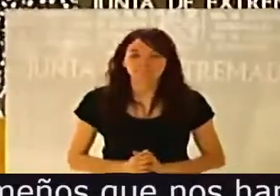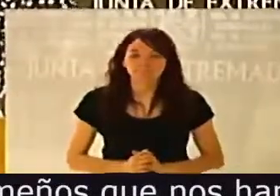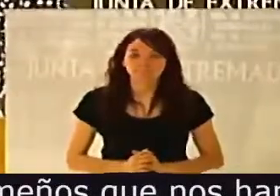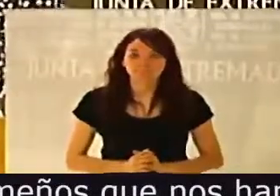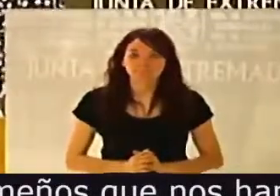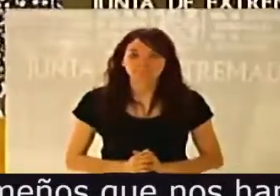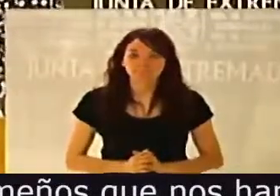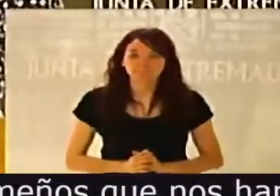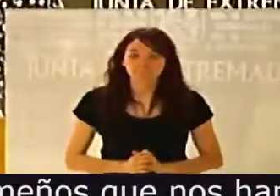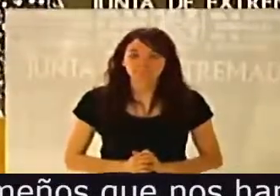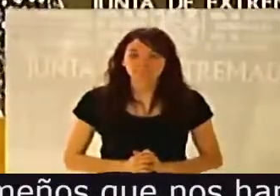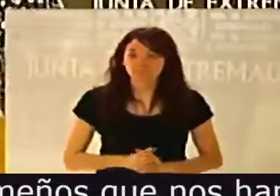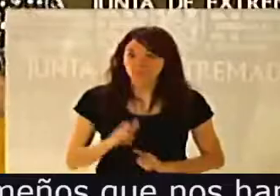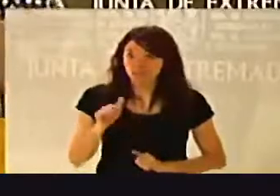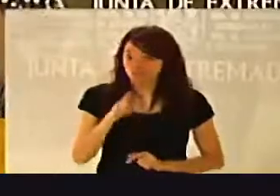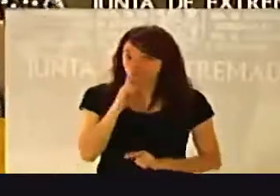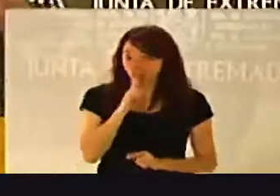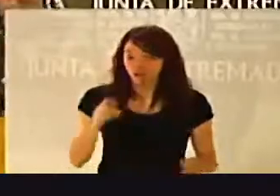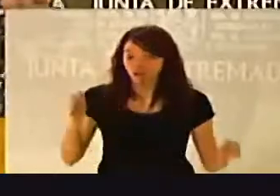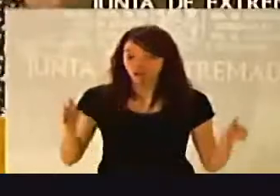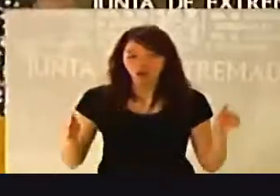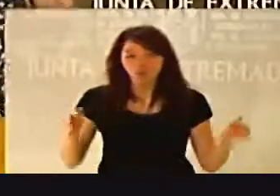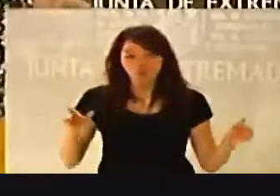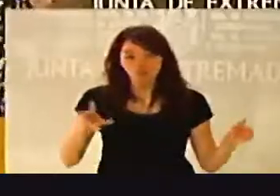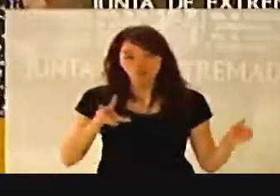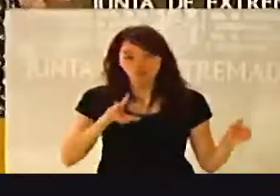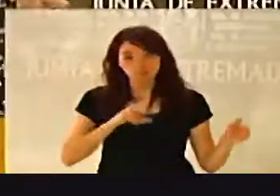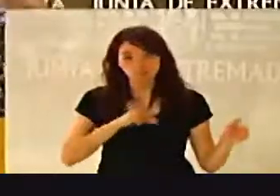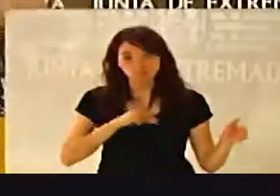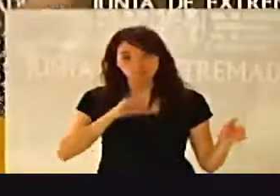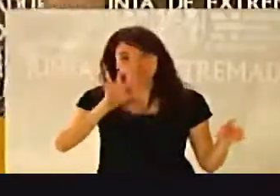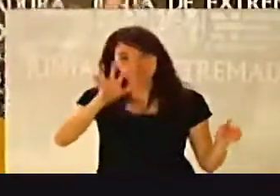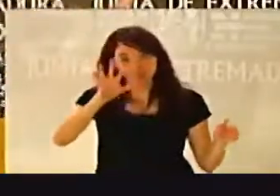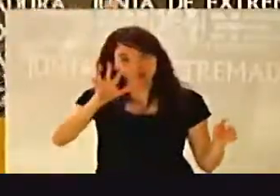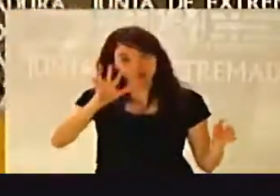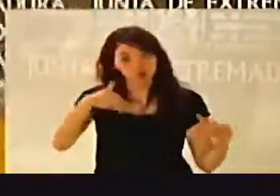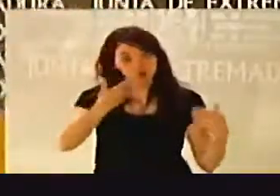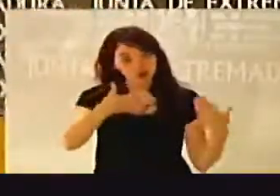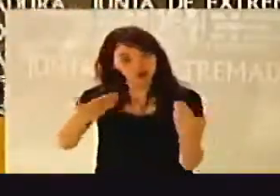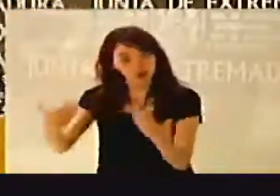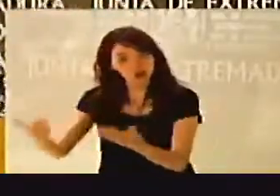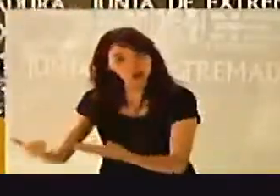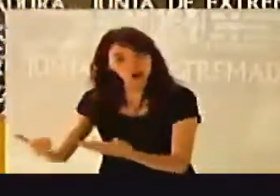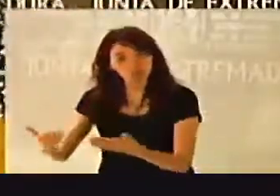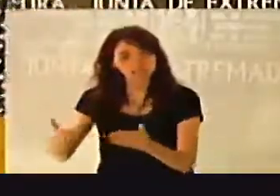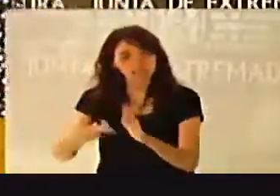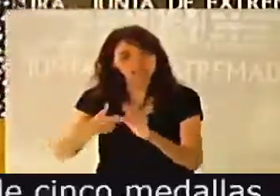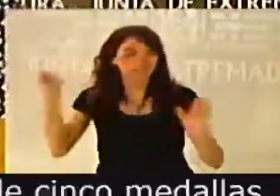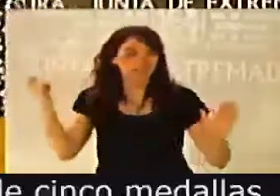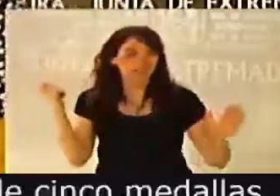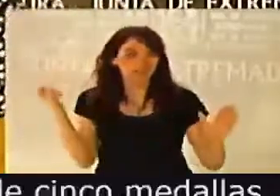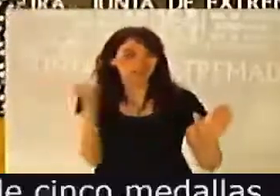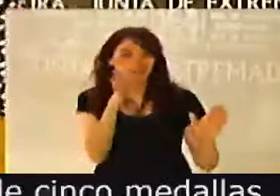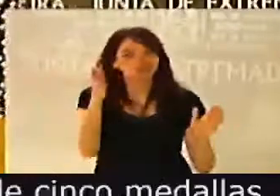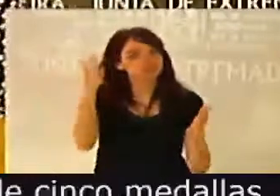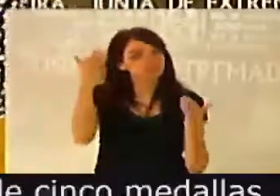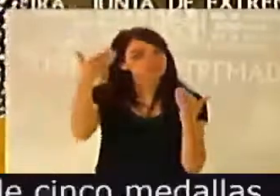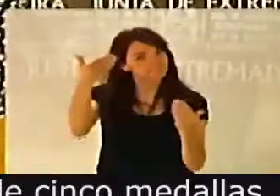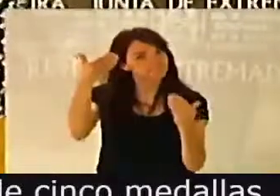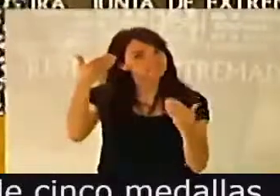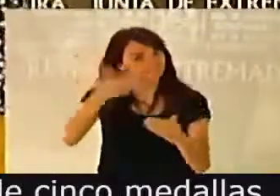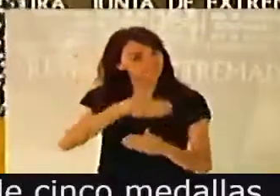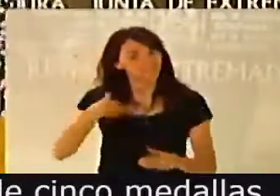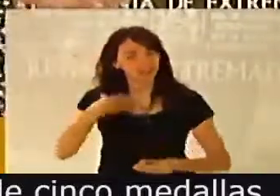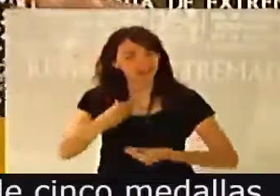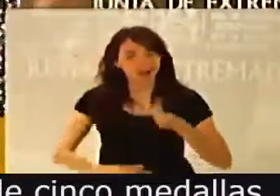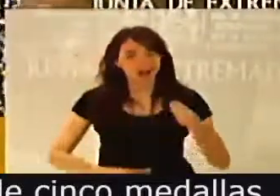Se elimina para este año la concesión máxima de 5 medallas, atendiendo a esta cuestión de este homenaje que queremos